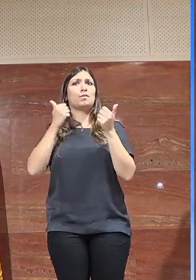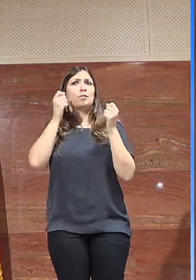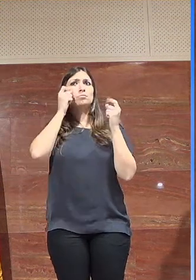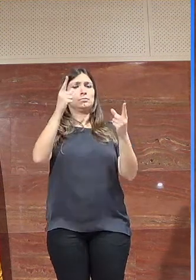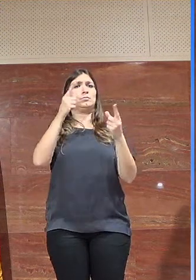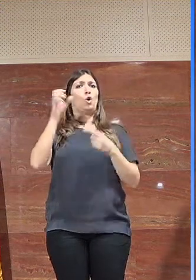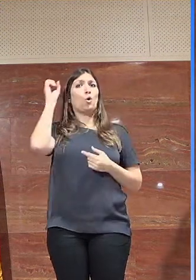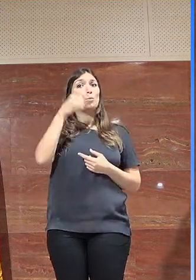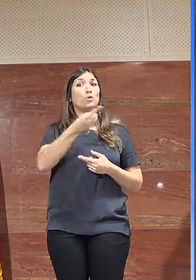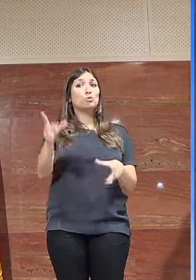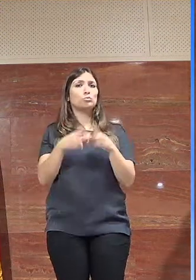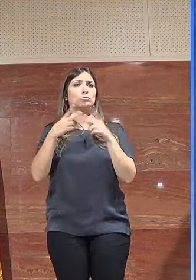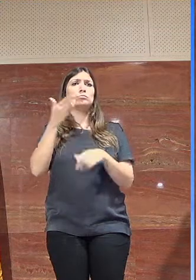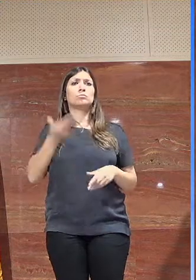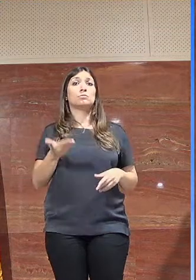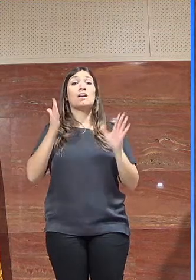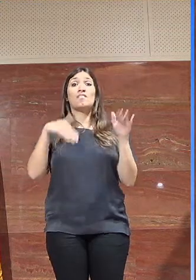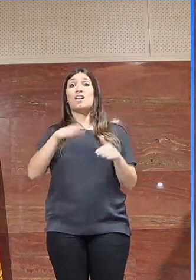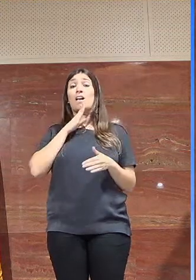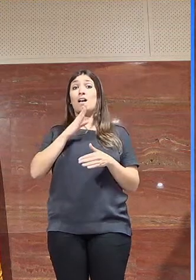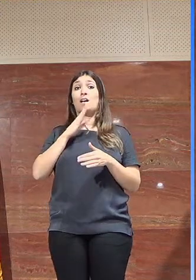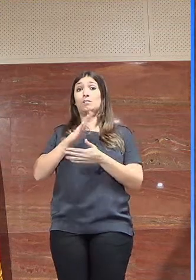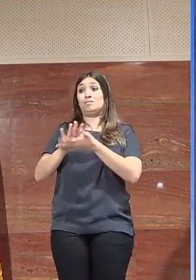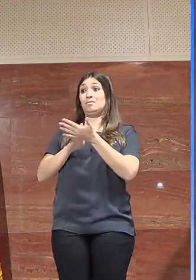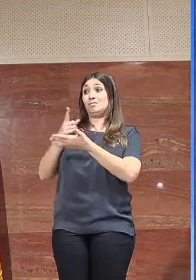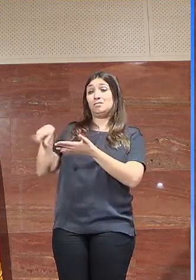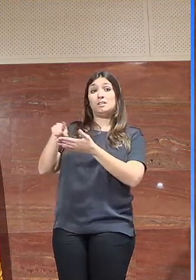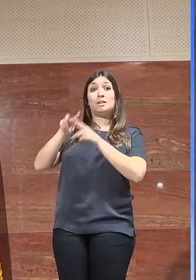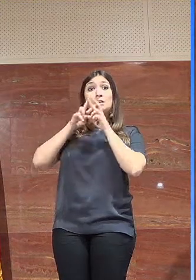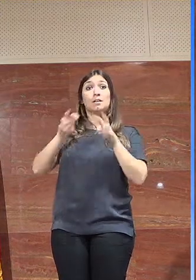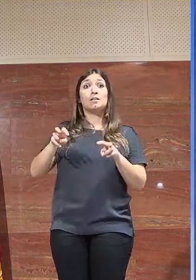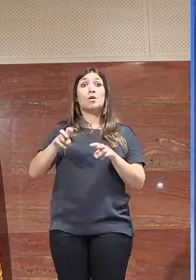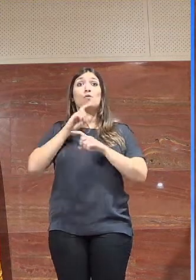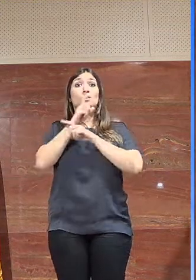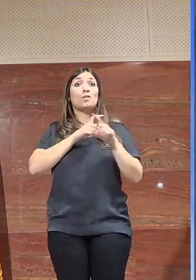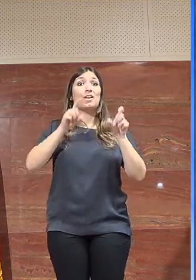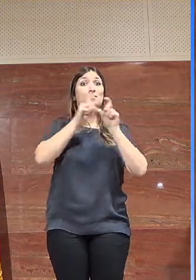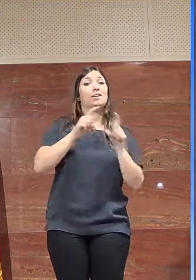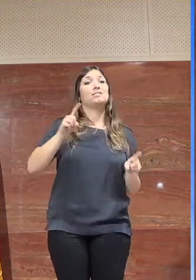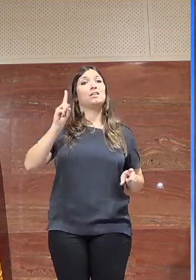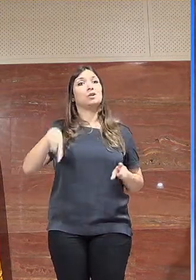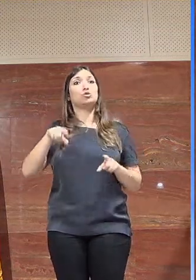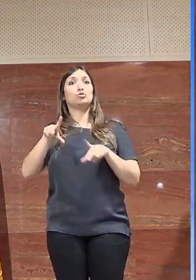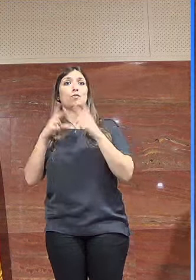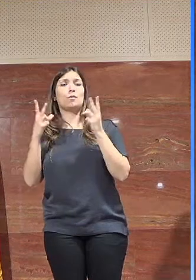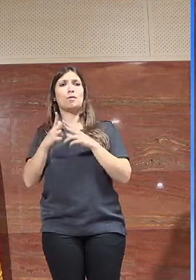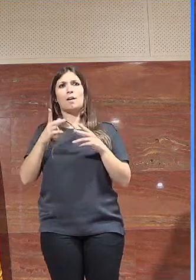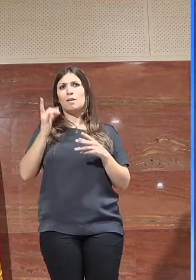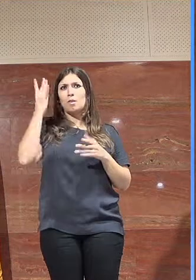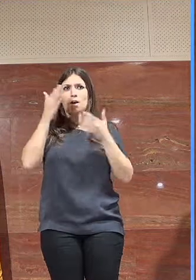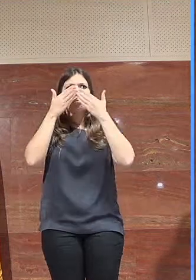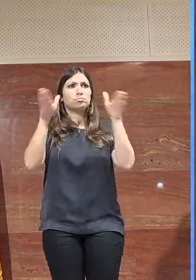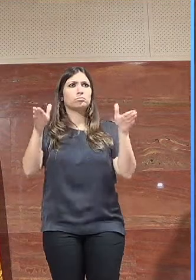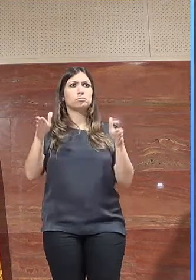los ciudadanos, porque al final, pues como habéis comentado al principio, la Fundación Empresa y Sociedad es una iniciativa abierta que